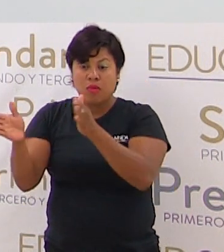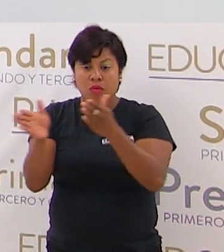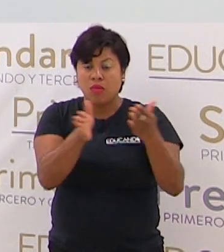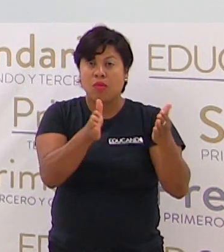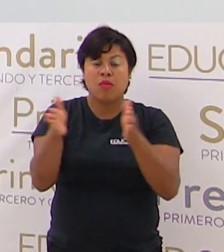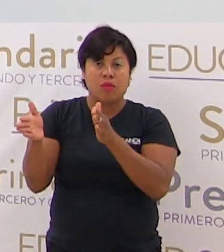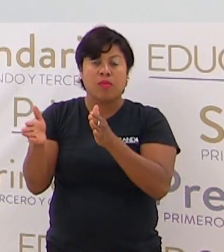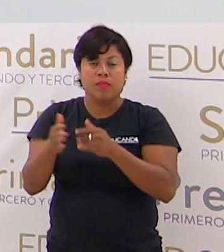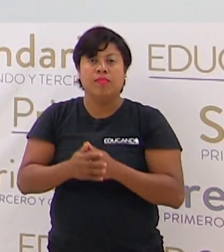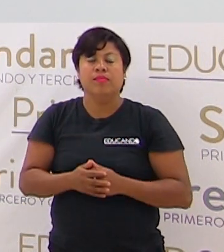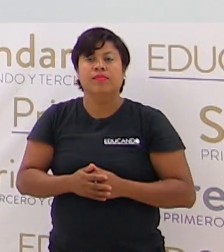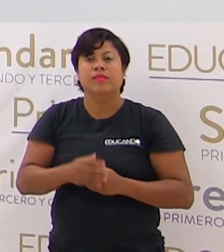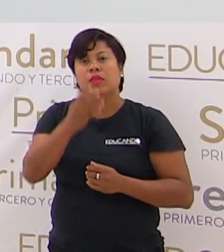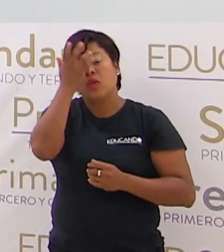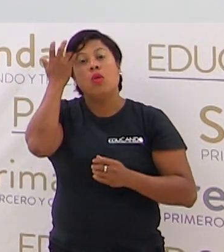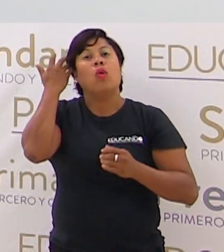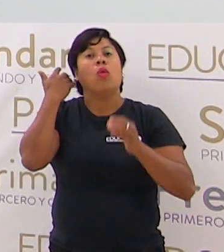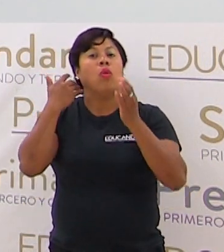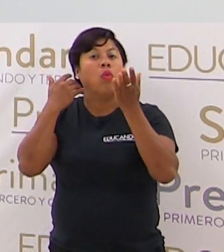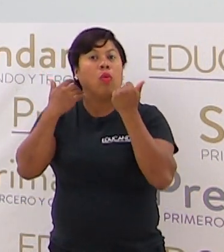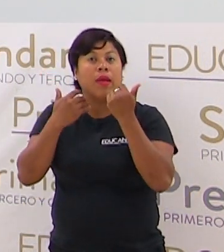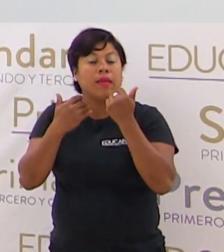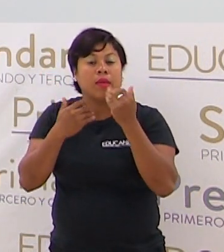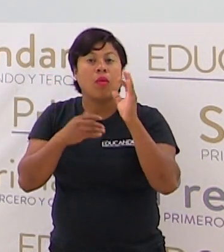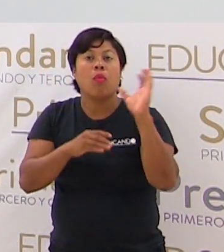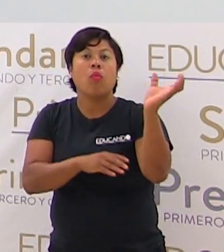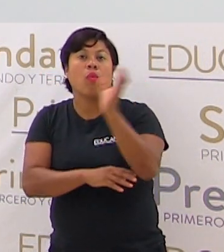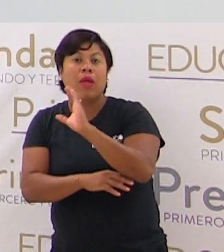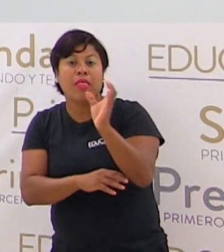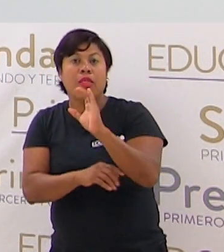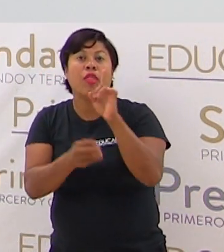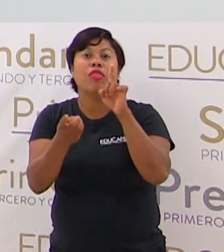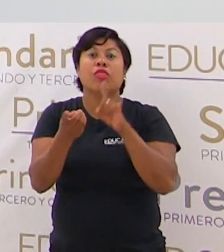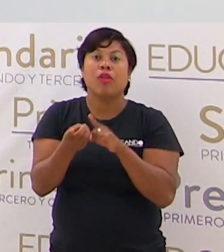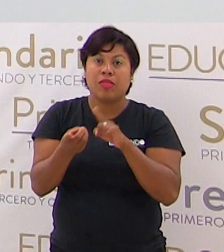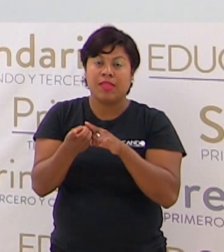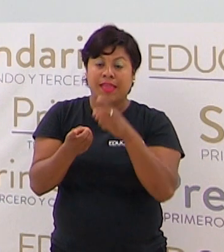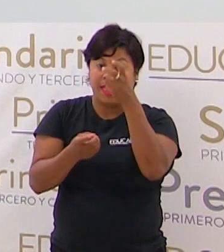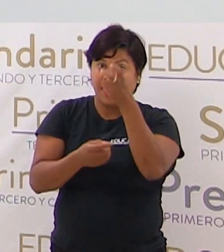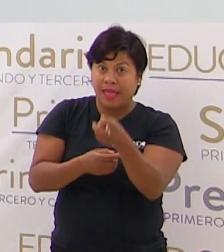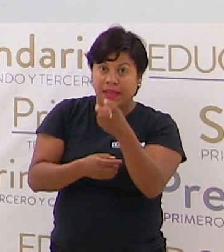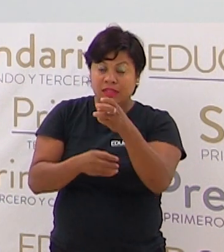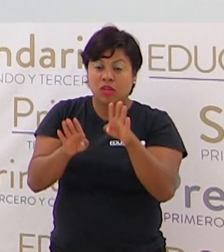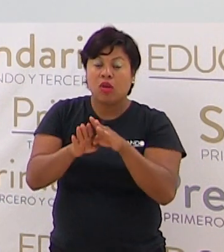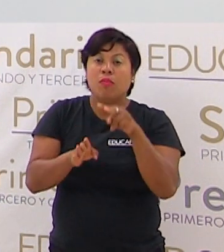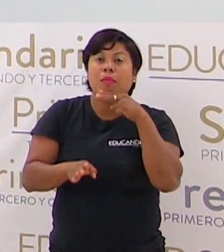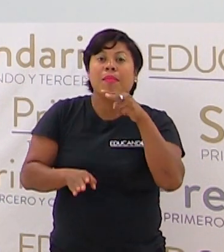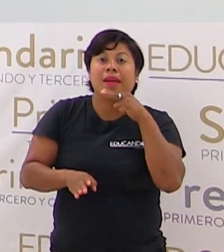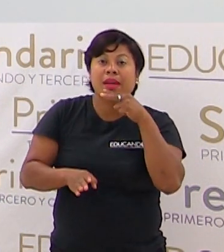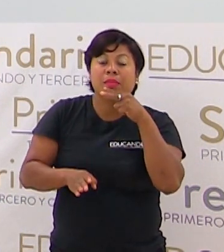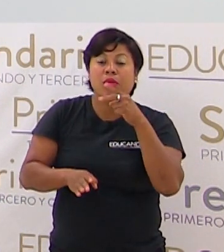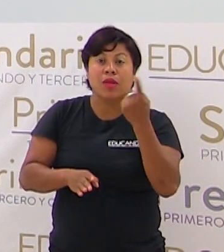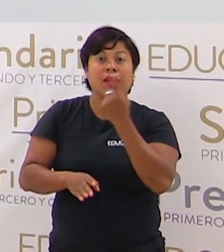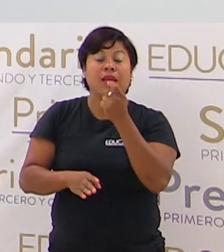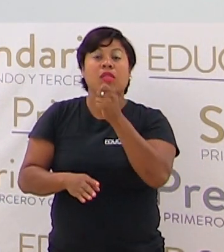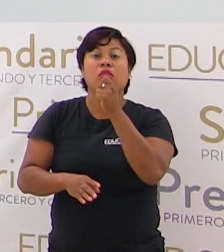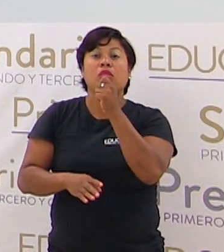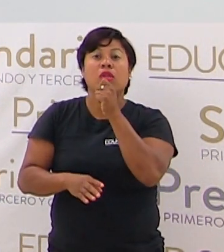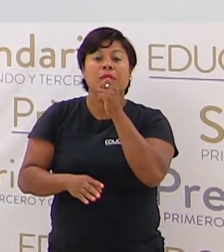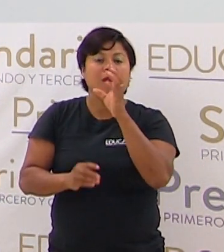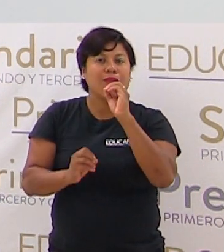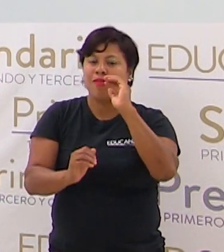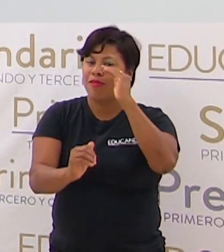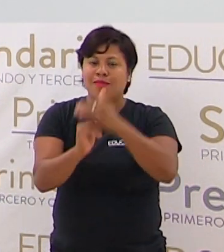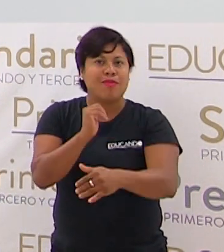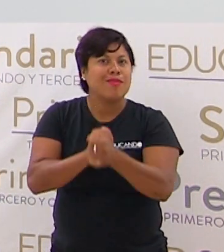correctamente lo que es cuándo ni dónde. Es una acción del verbo que aún no